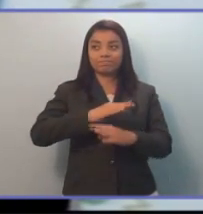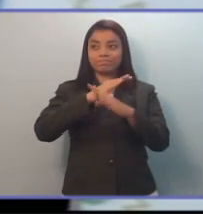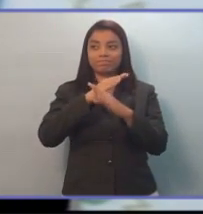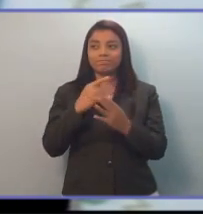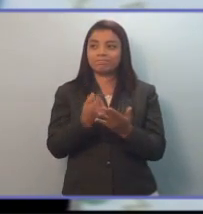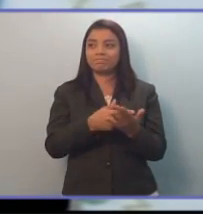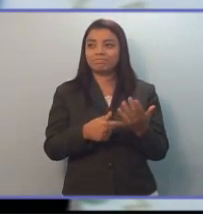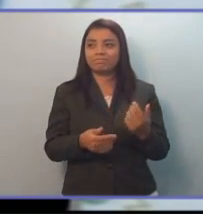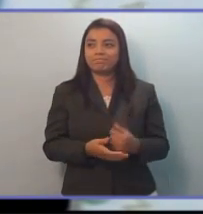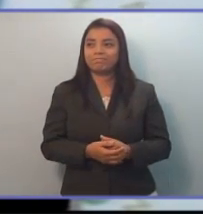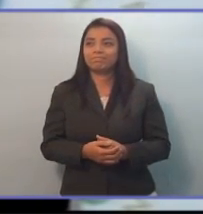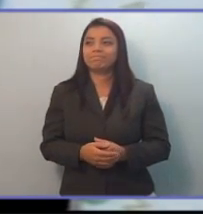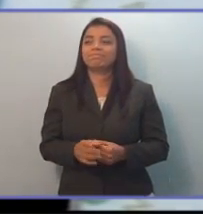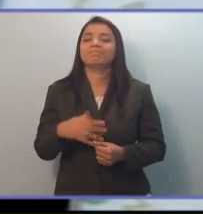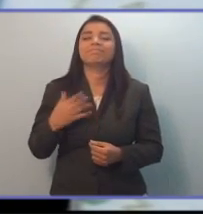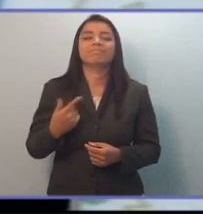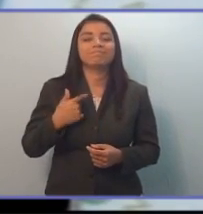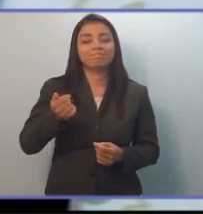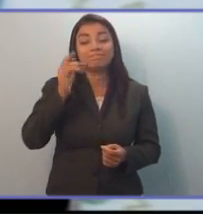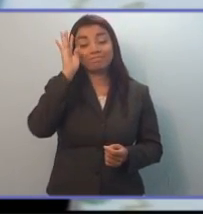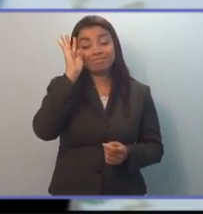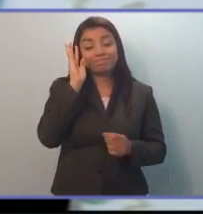las críticas o ese nepotismo.